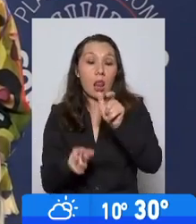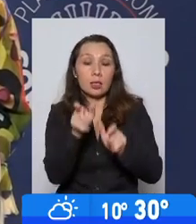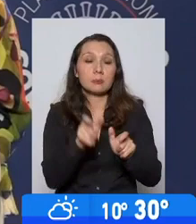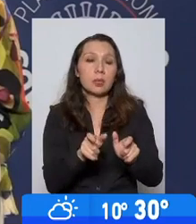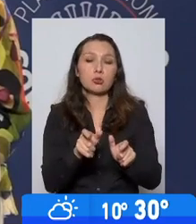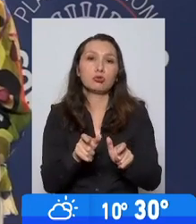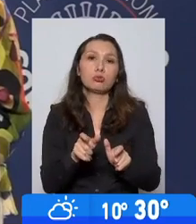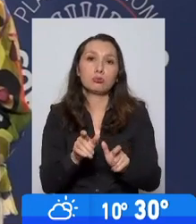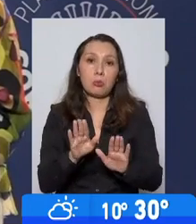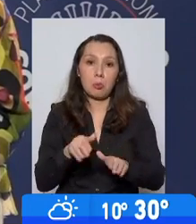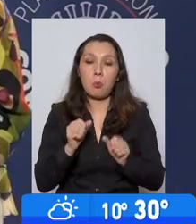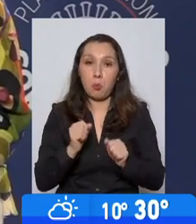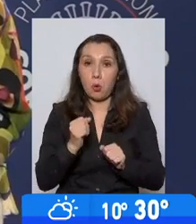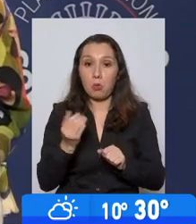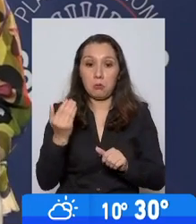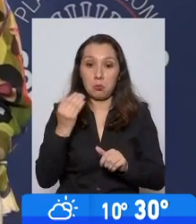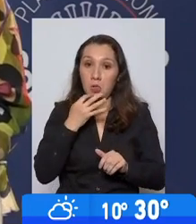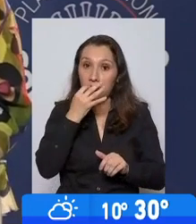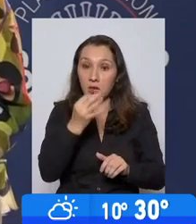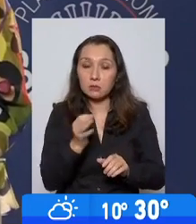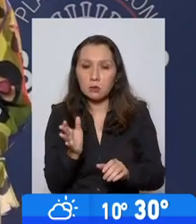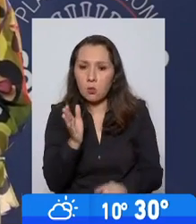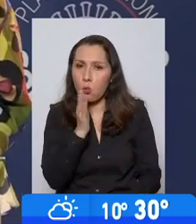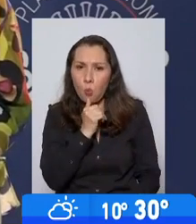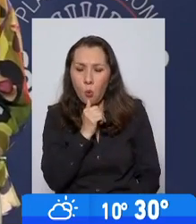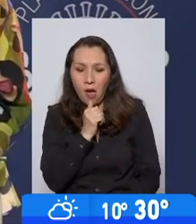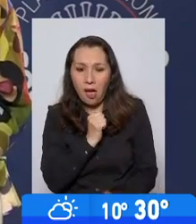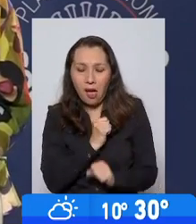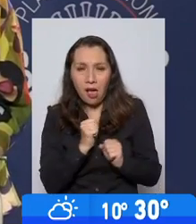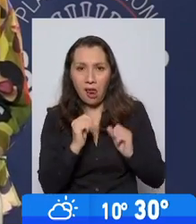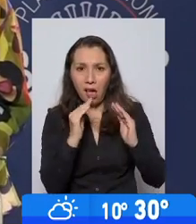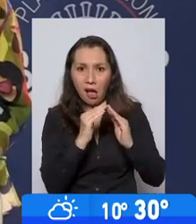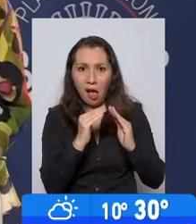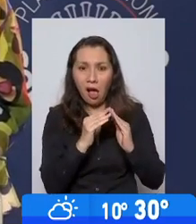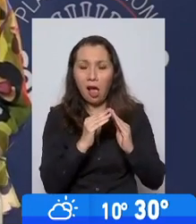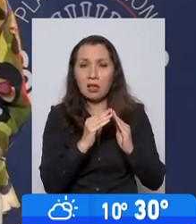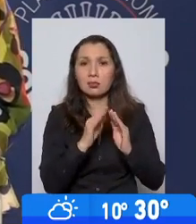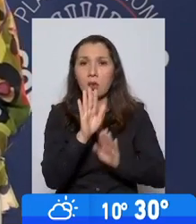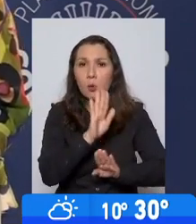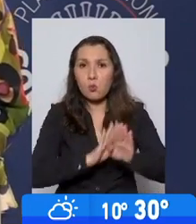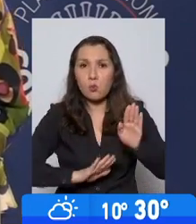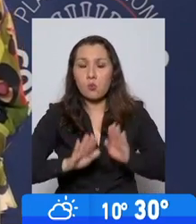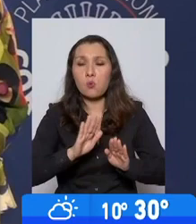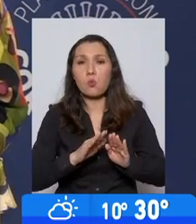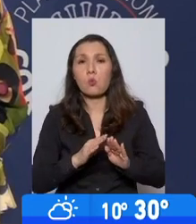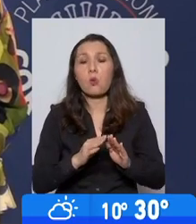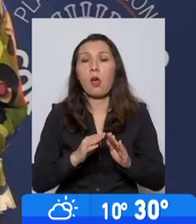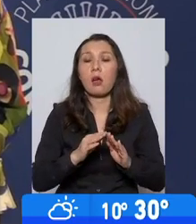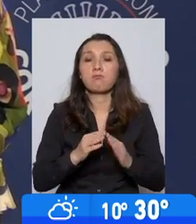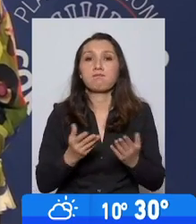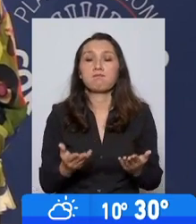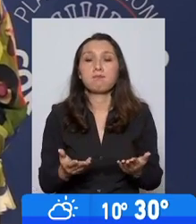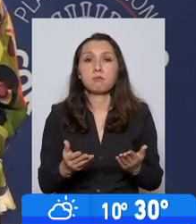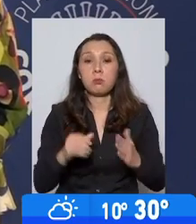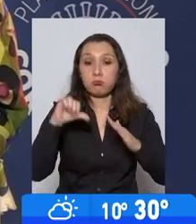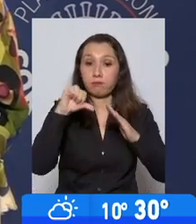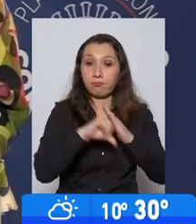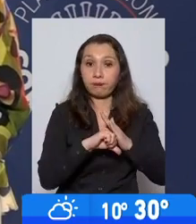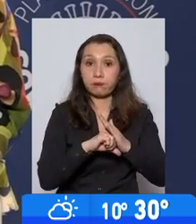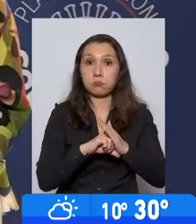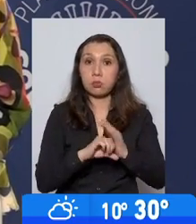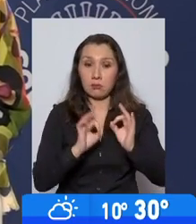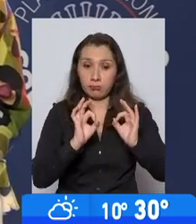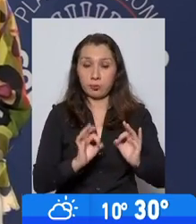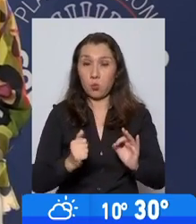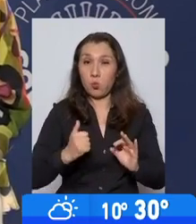personas, y como lo podemos anticipar, no tengan las condiciones para poder desarrollar una cuarentena de